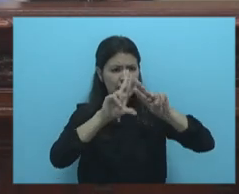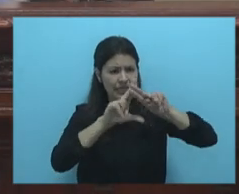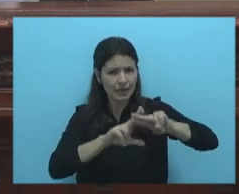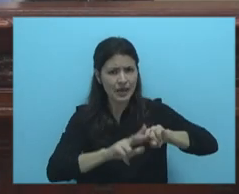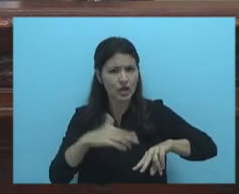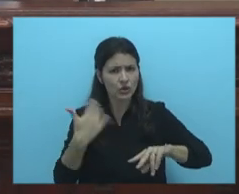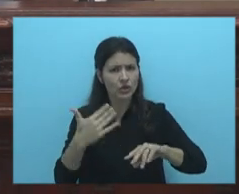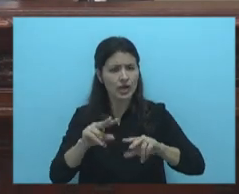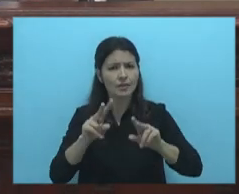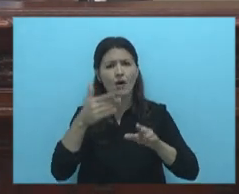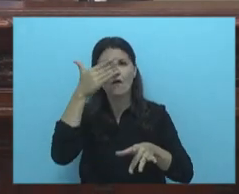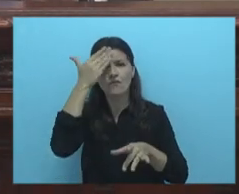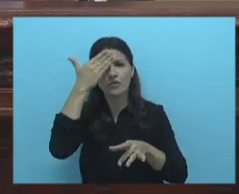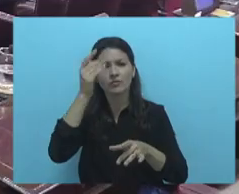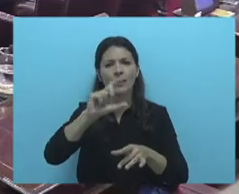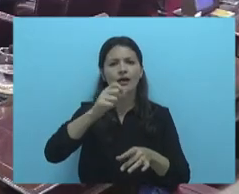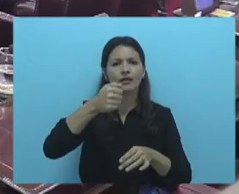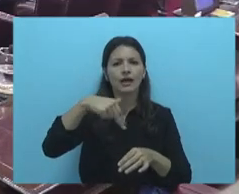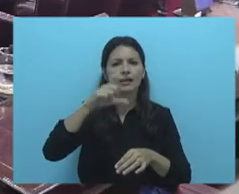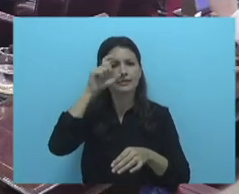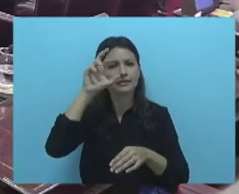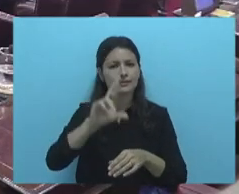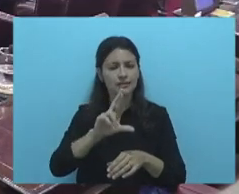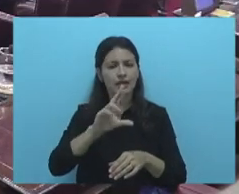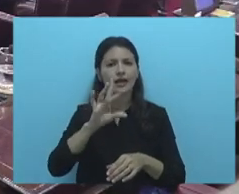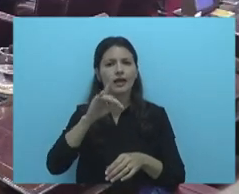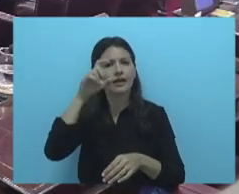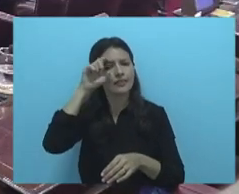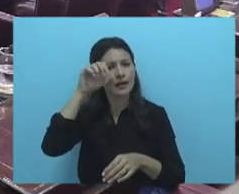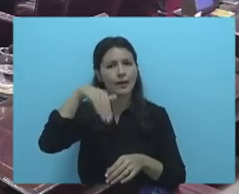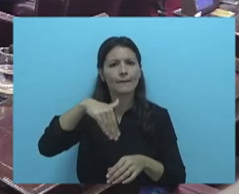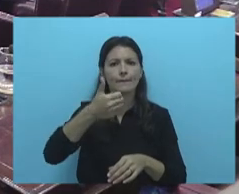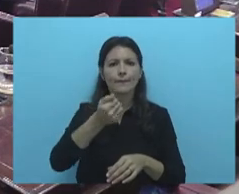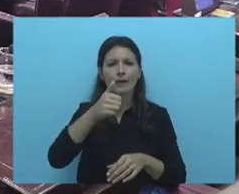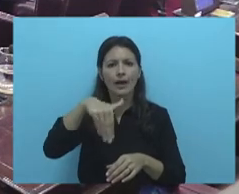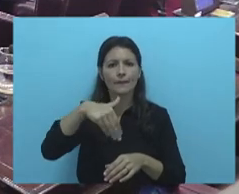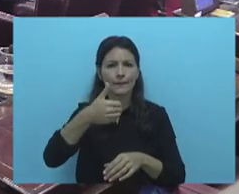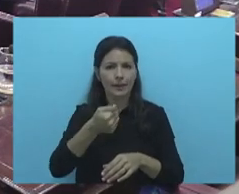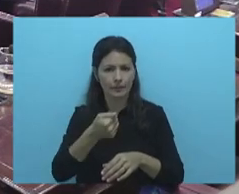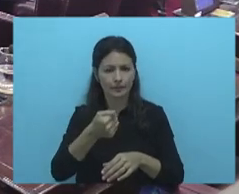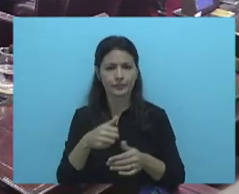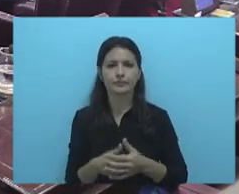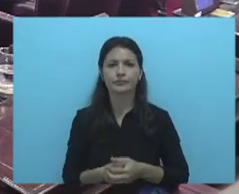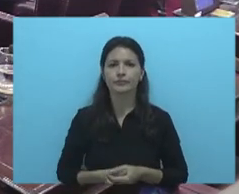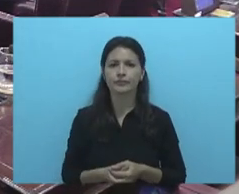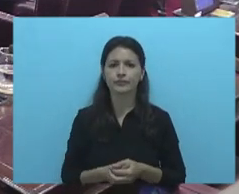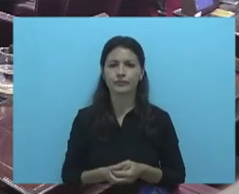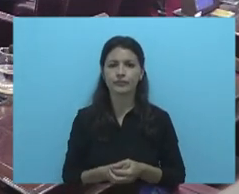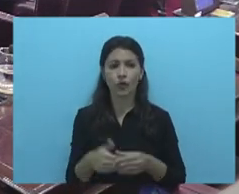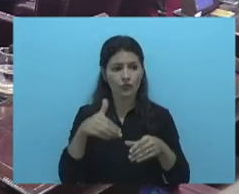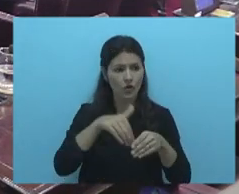Consideración de tratamiento sobre tablas del proyecto de comunicación. A votación, resulta